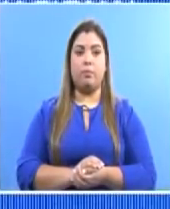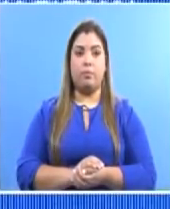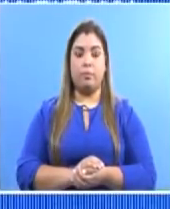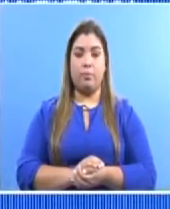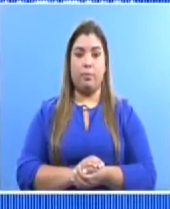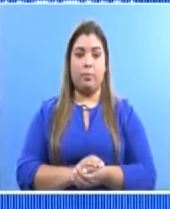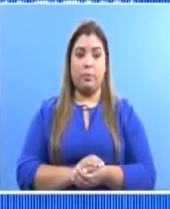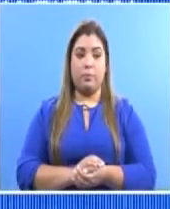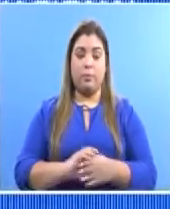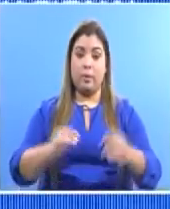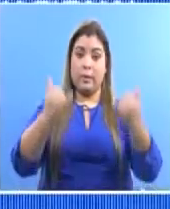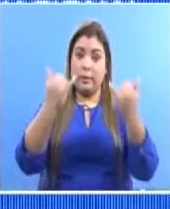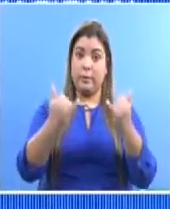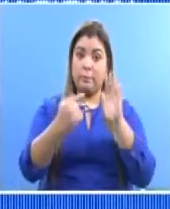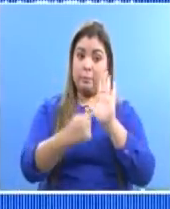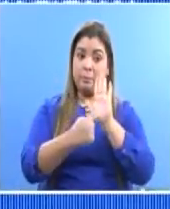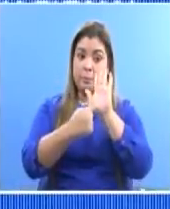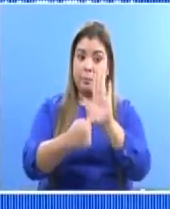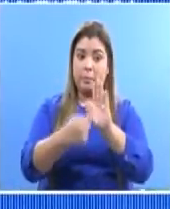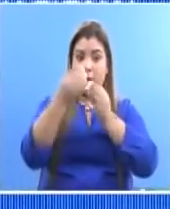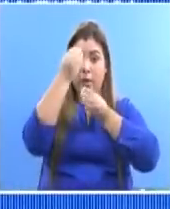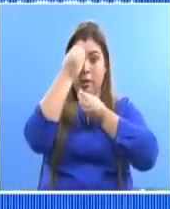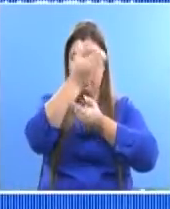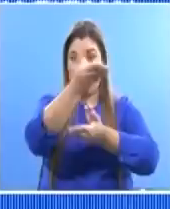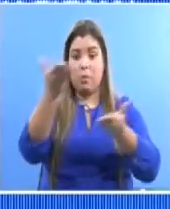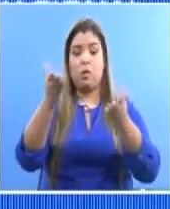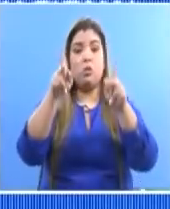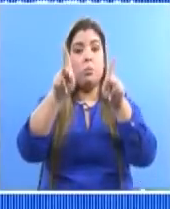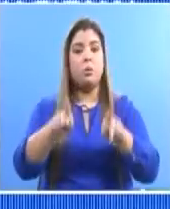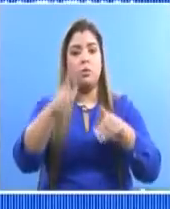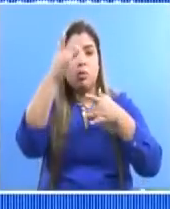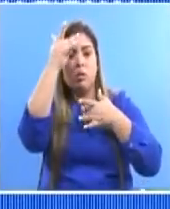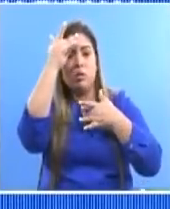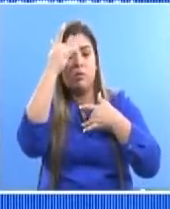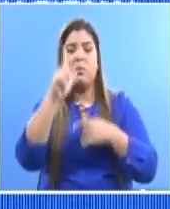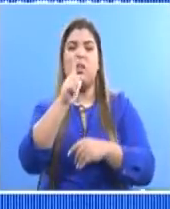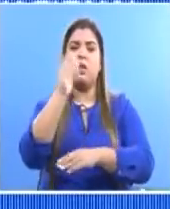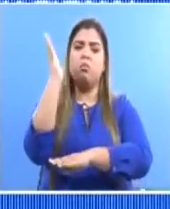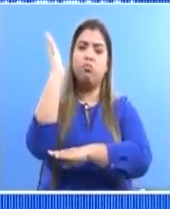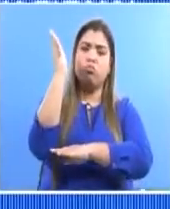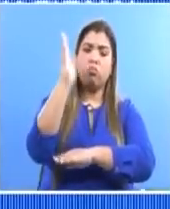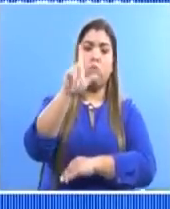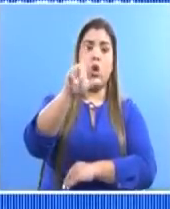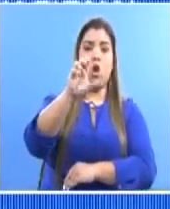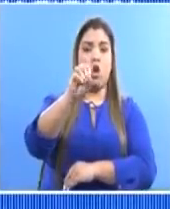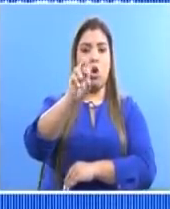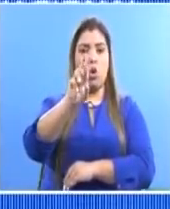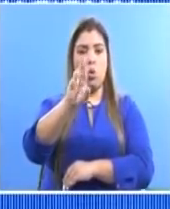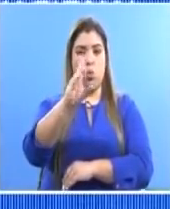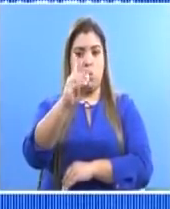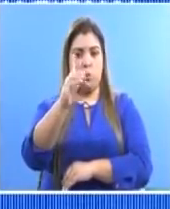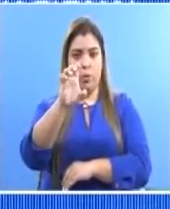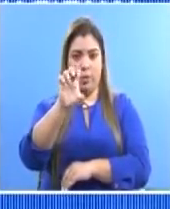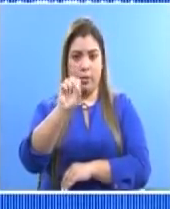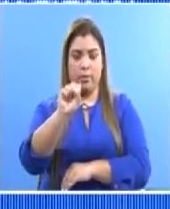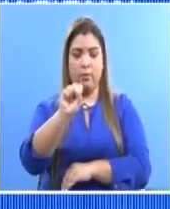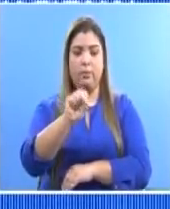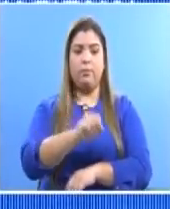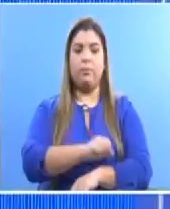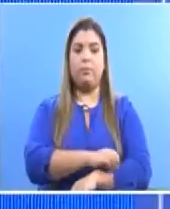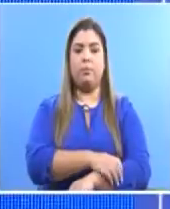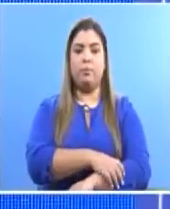Para presentar el informe epidemiológico del día de hoy, la doctora Lourdes Moreno, jefa nacional de epidemiología del Ministerio de Salud.